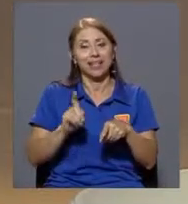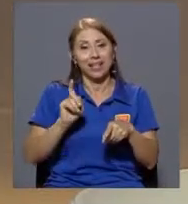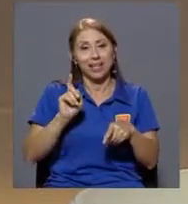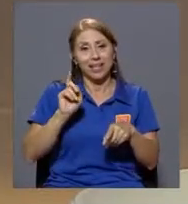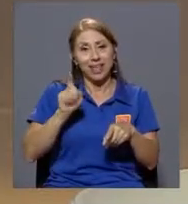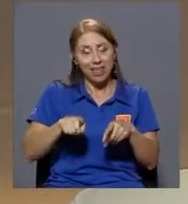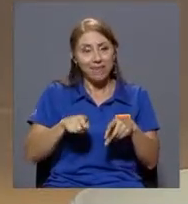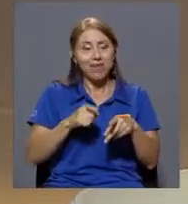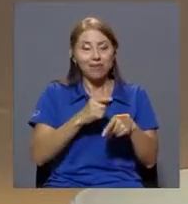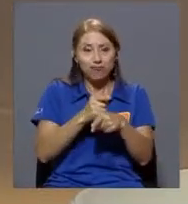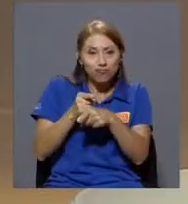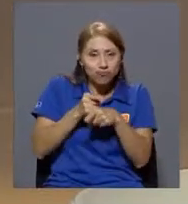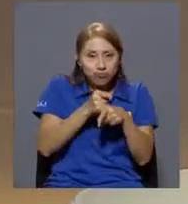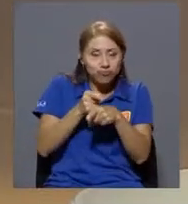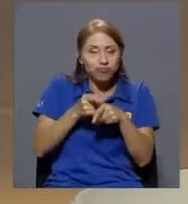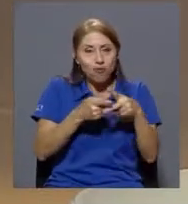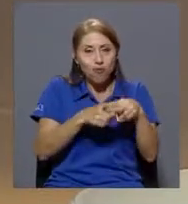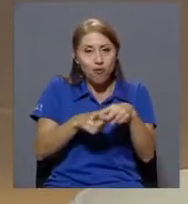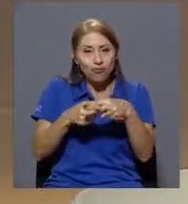corregir,